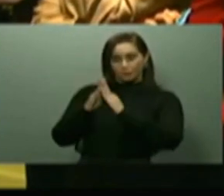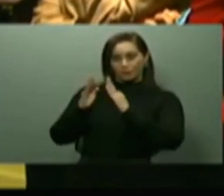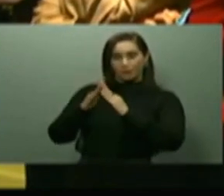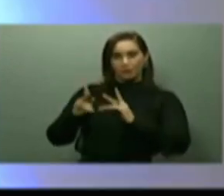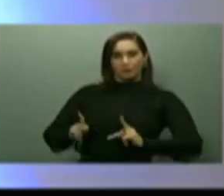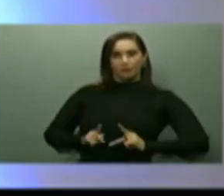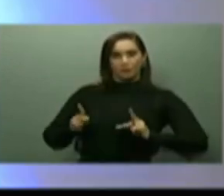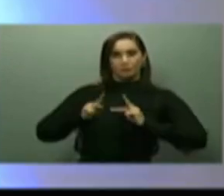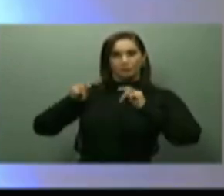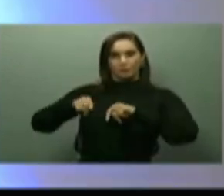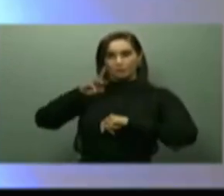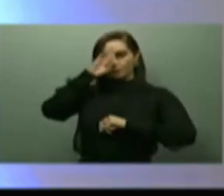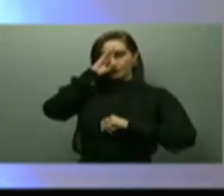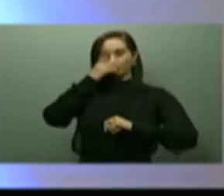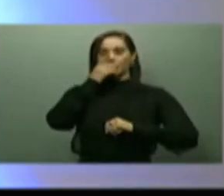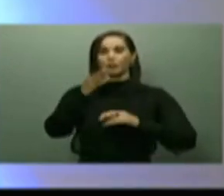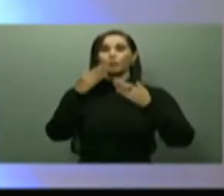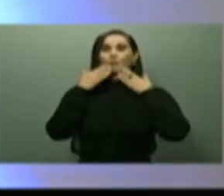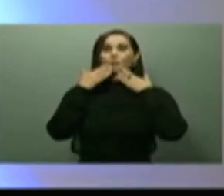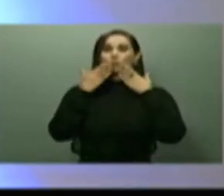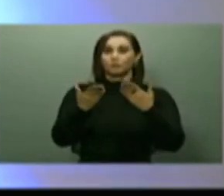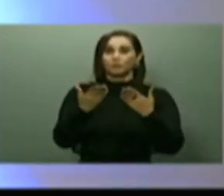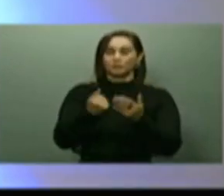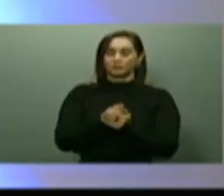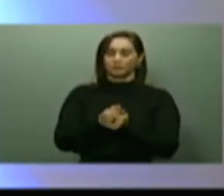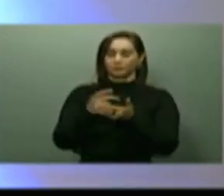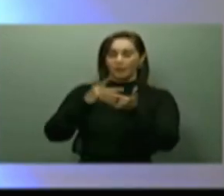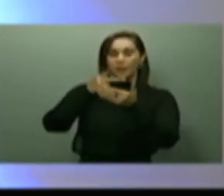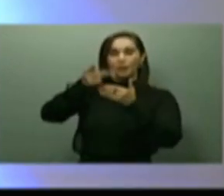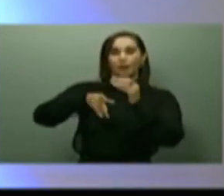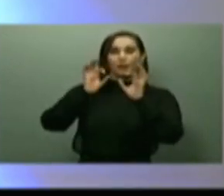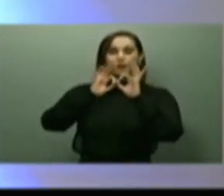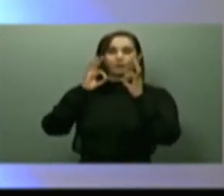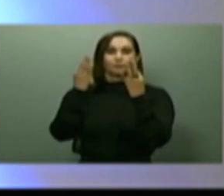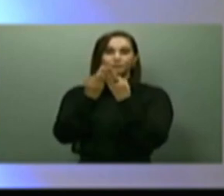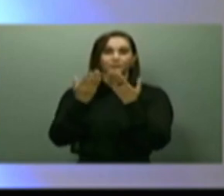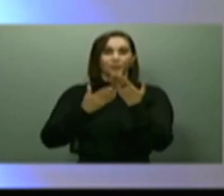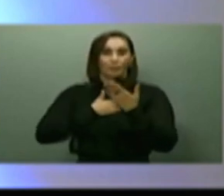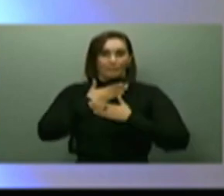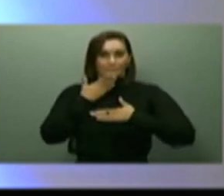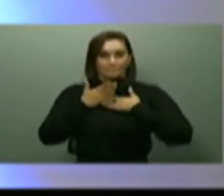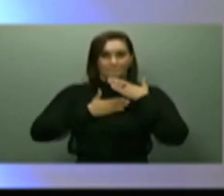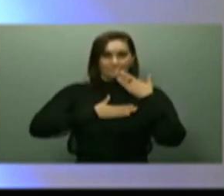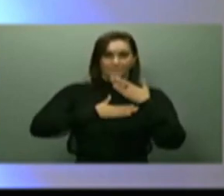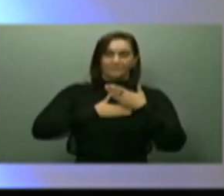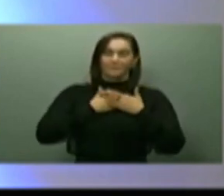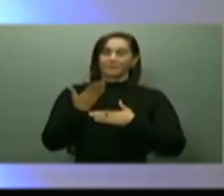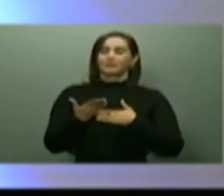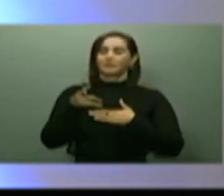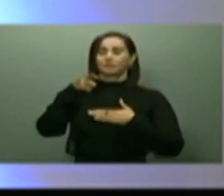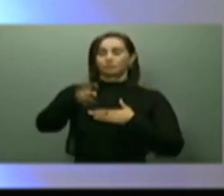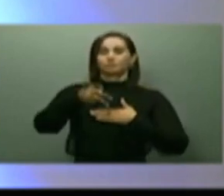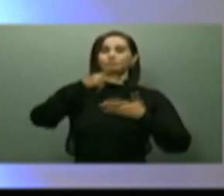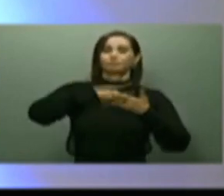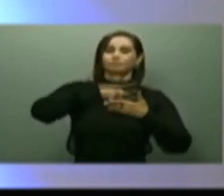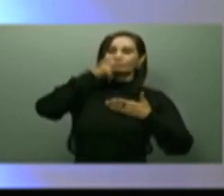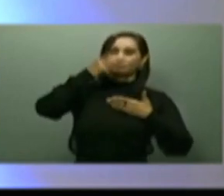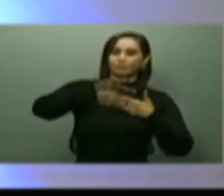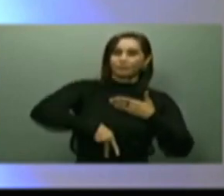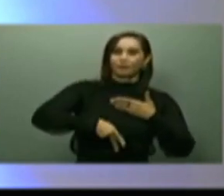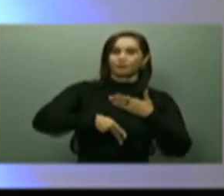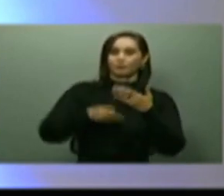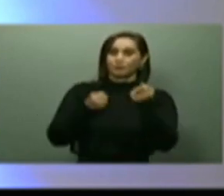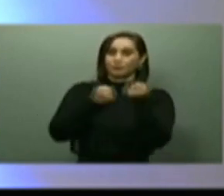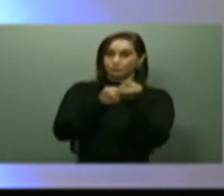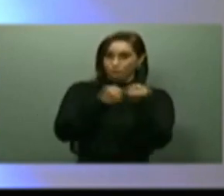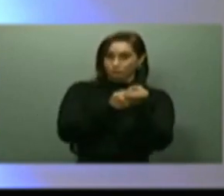país? Sí, muchas gracias. Repito, mira, el programa Familia Feliz es un programa que es un